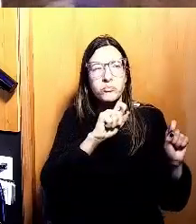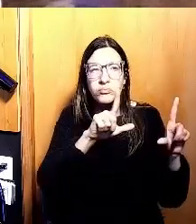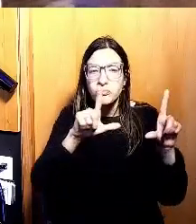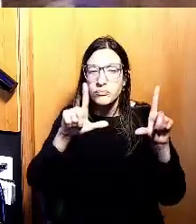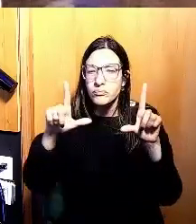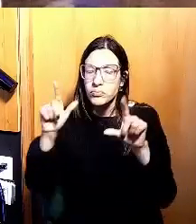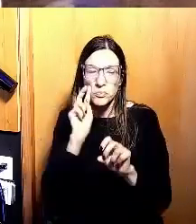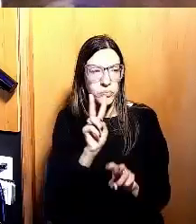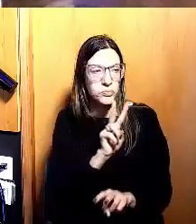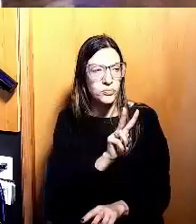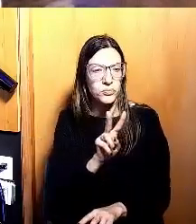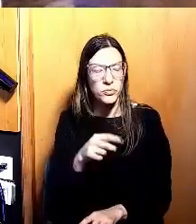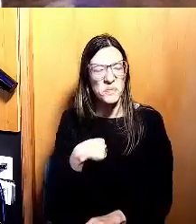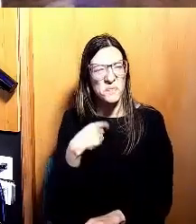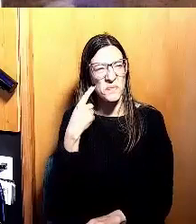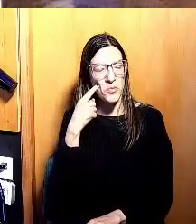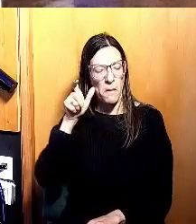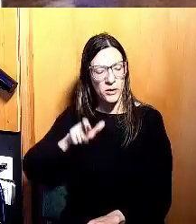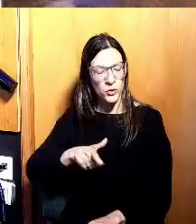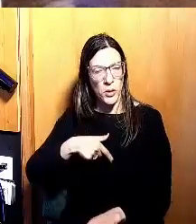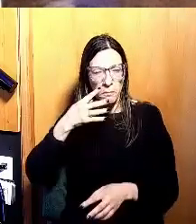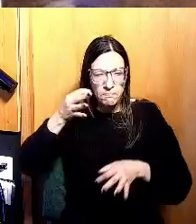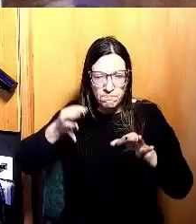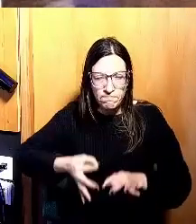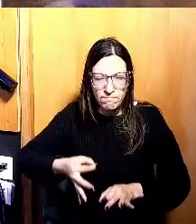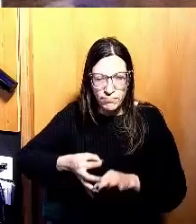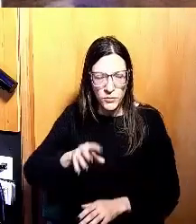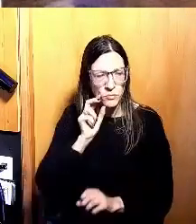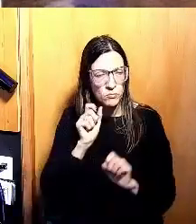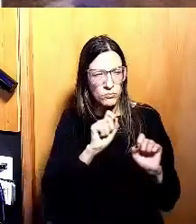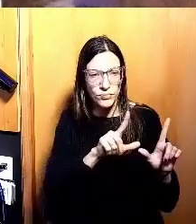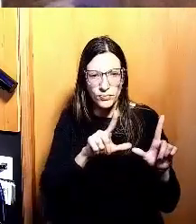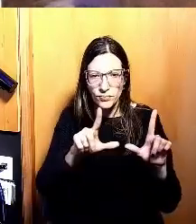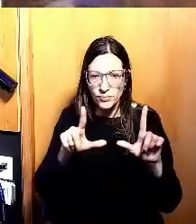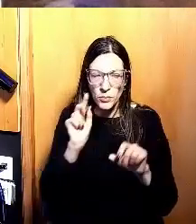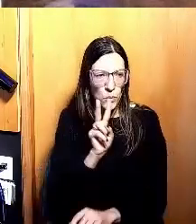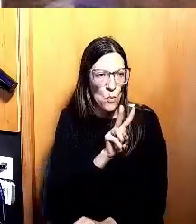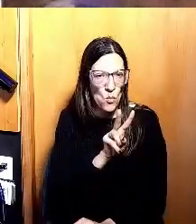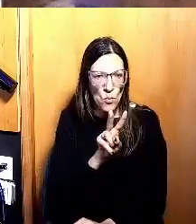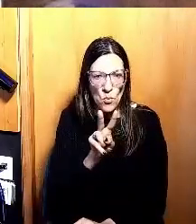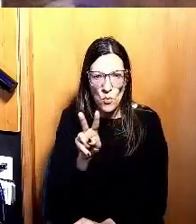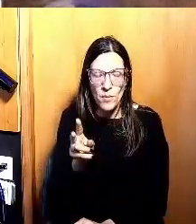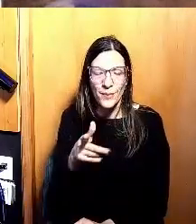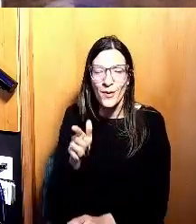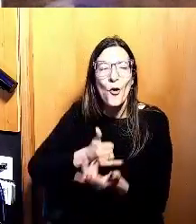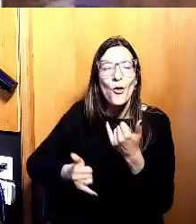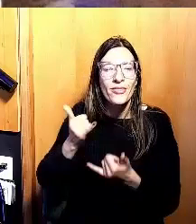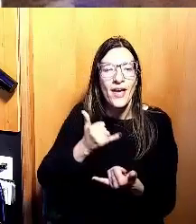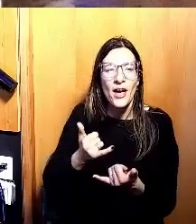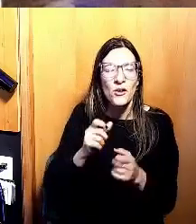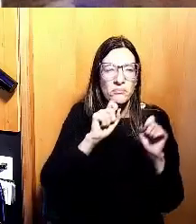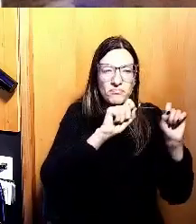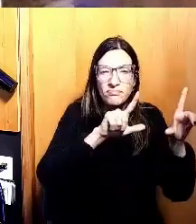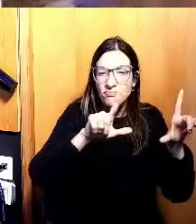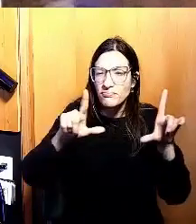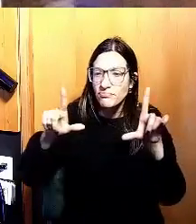en la academia alguien haciendo algo muy puntual, pero contanos de ejemplos, casos de para qué se usan esos